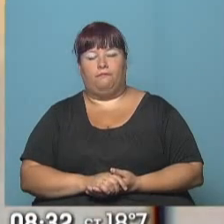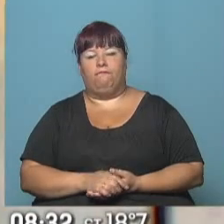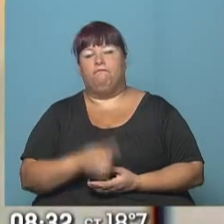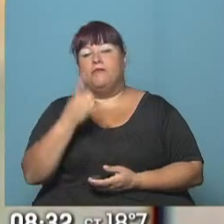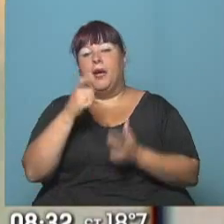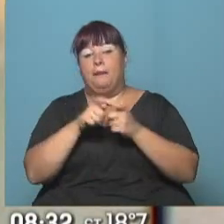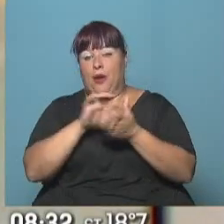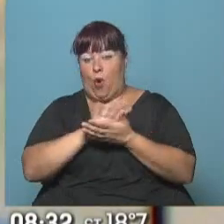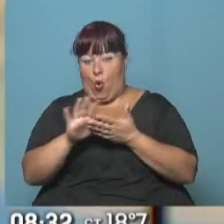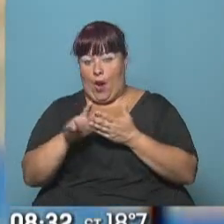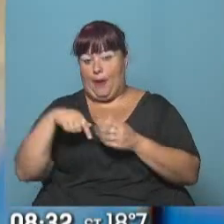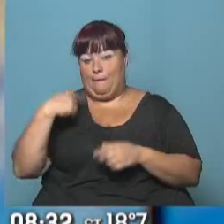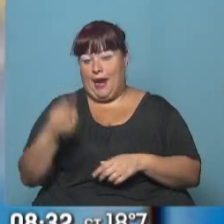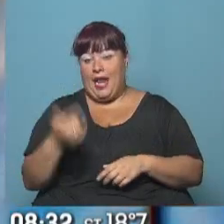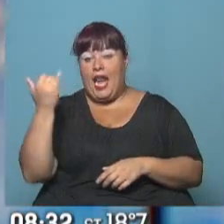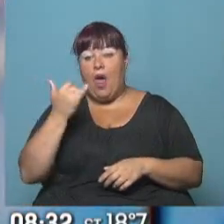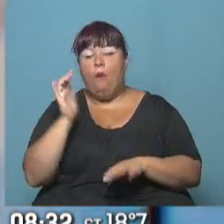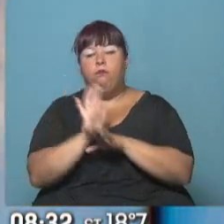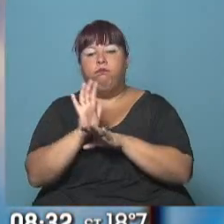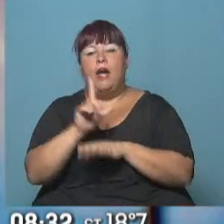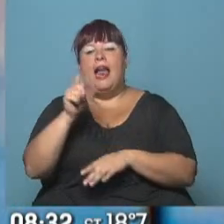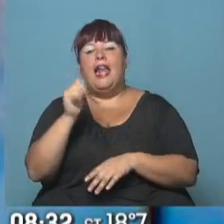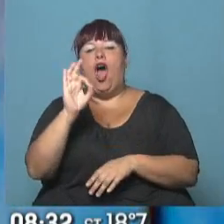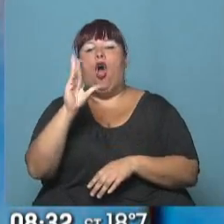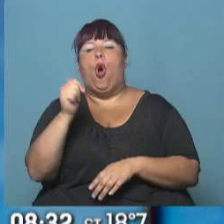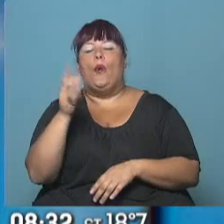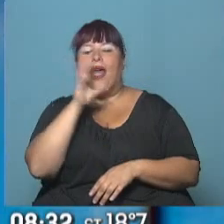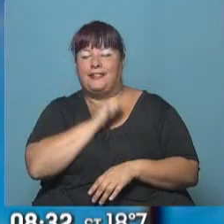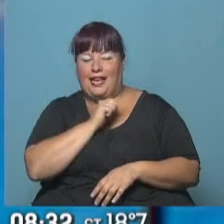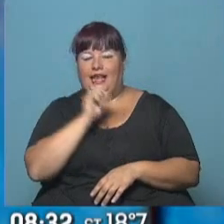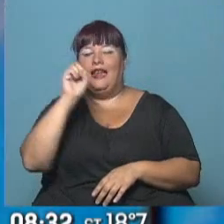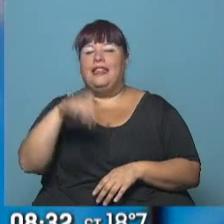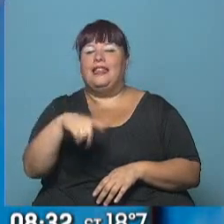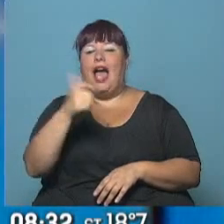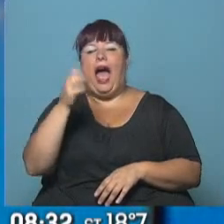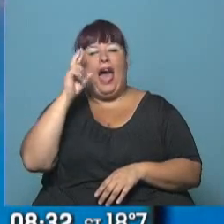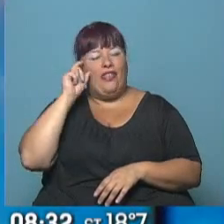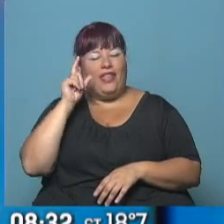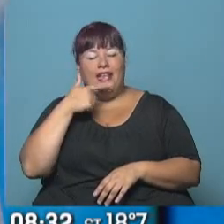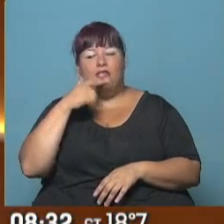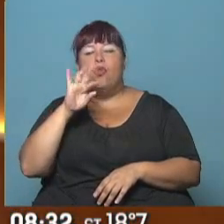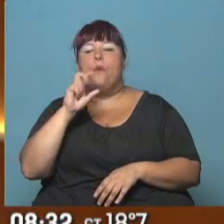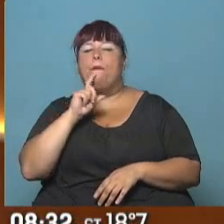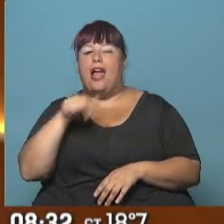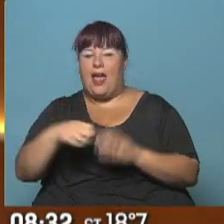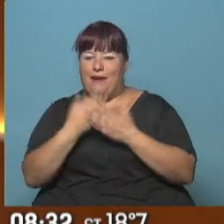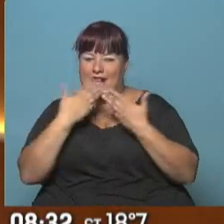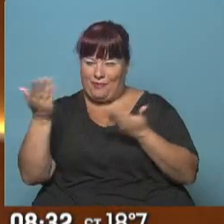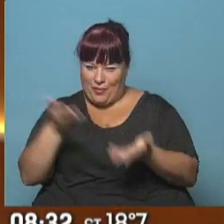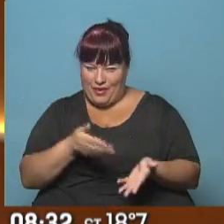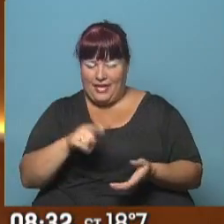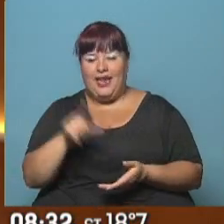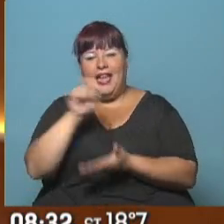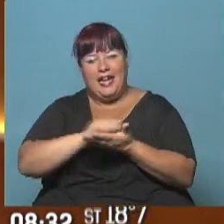Uno de los estrenos programados para mañana jueves se llama La Obra Secreta. Y nos acompaña Andrés Duprat. Muchas gracias por estar esta mañana con nosotros.